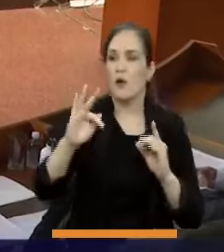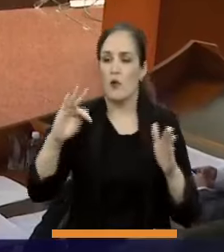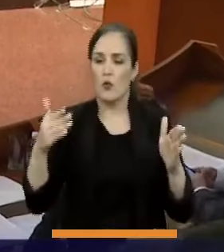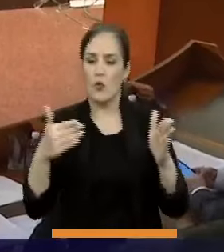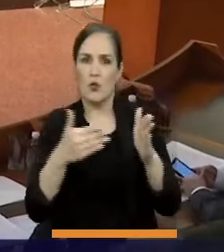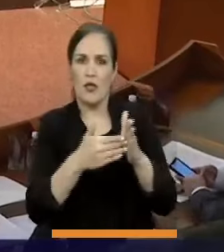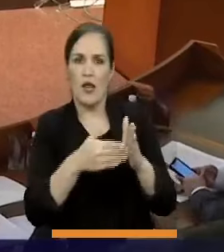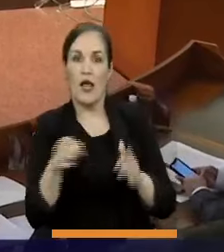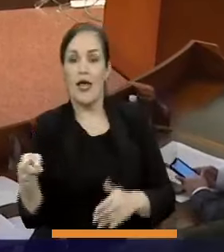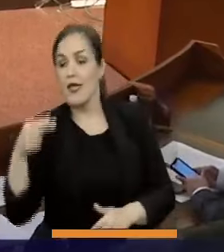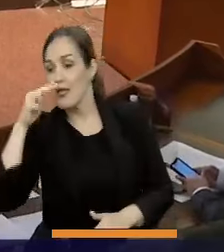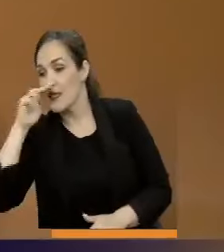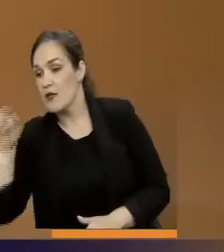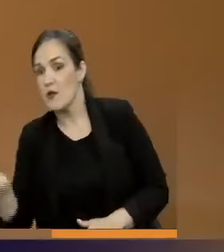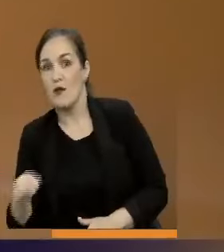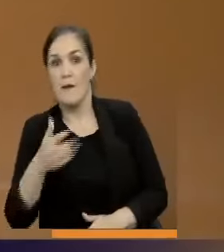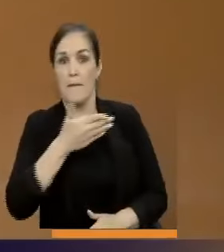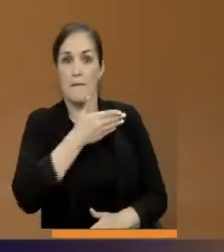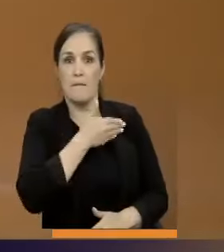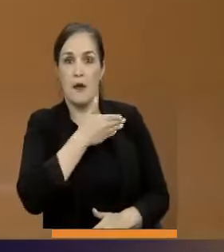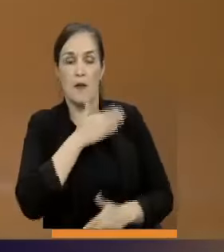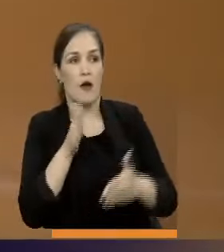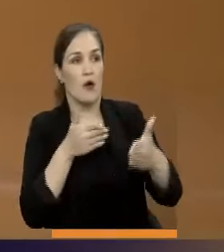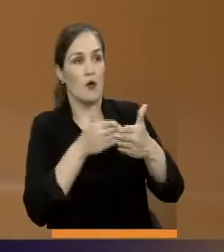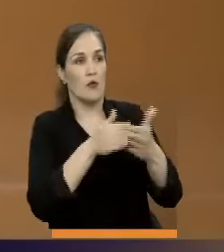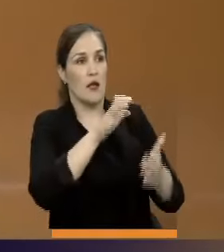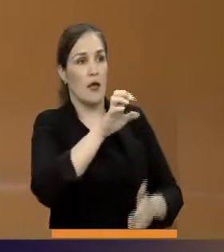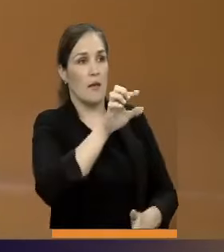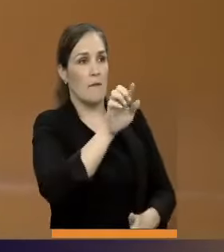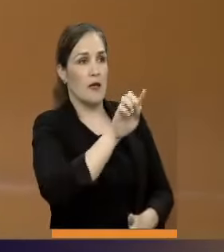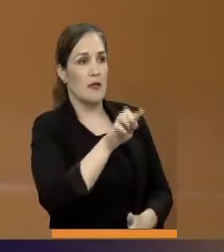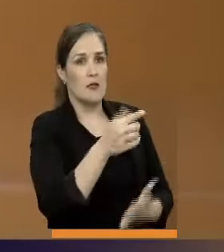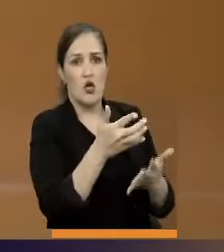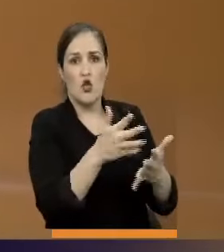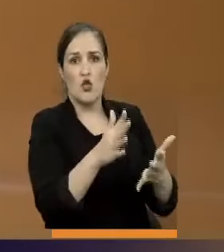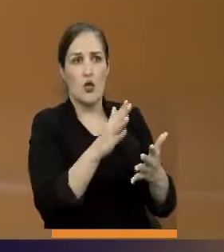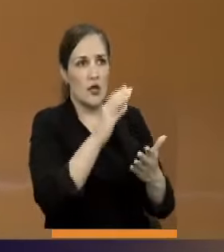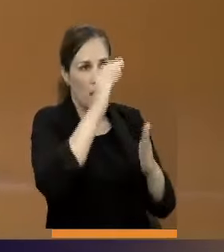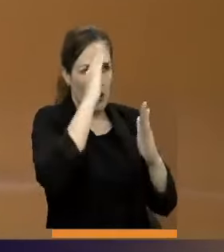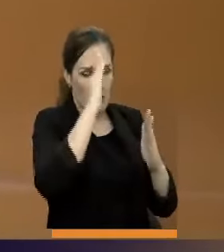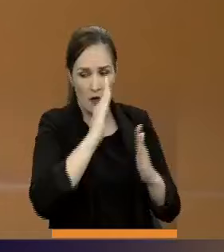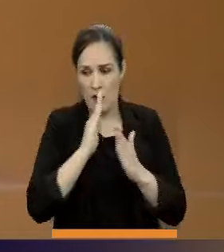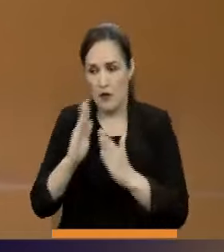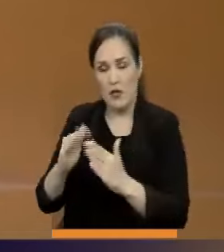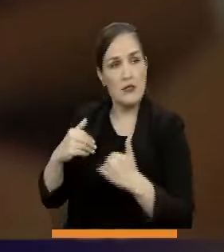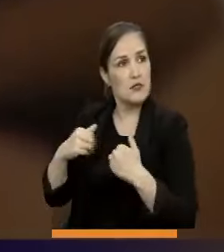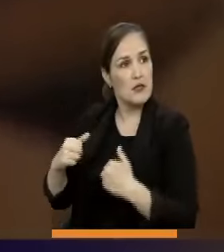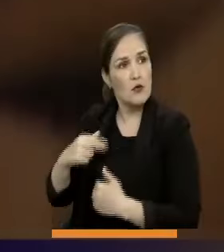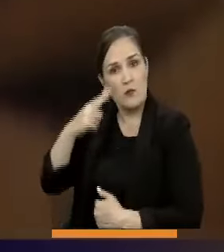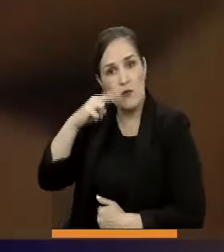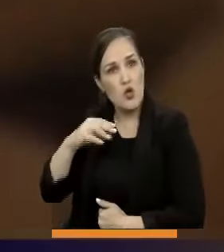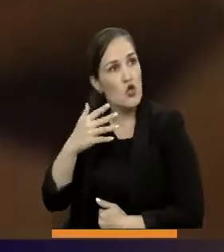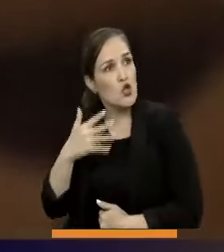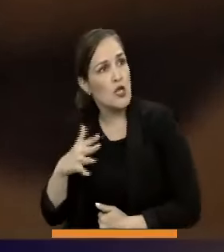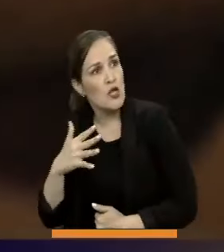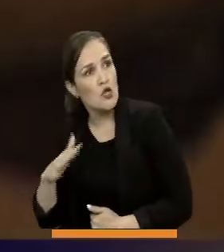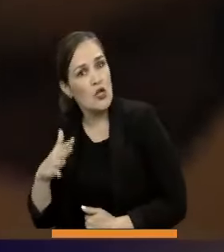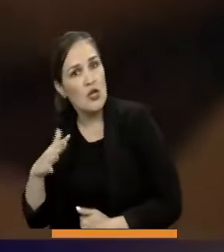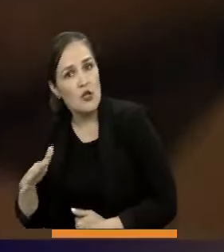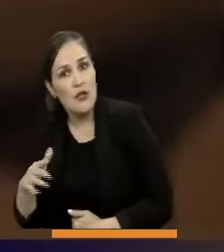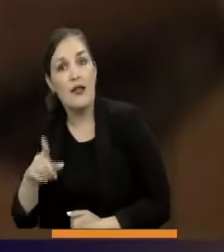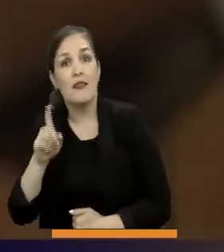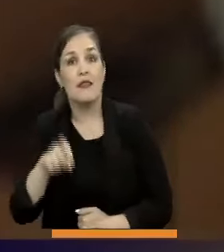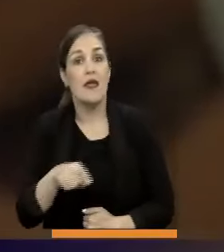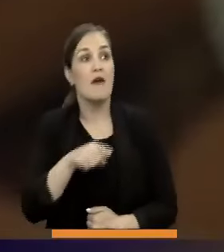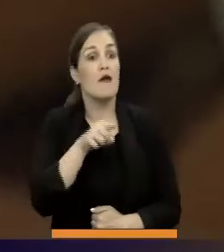por la madre de un menor en contra de una EPS que se negaba a amparar los derechos fundamentales a la salud del niño y la exoneración del